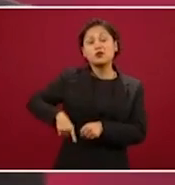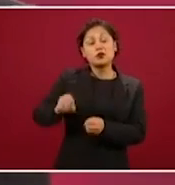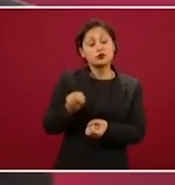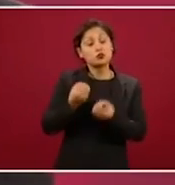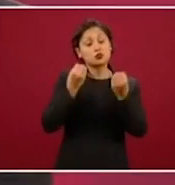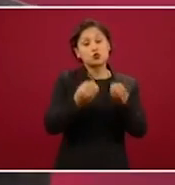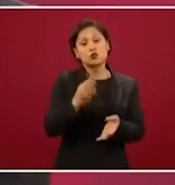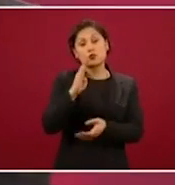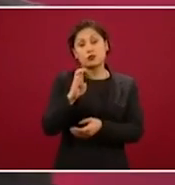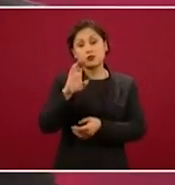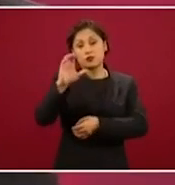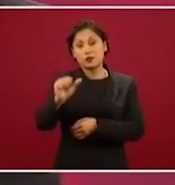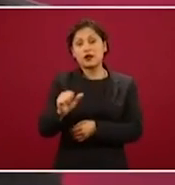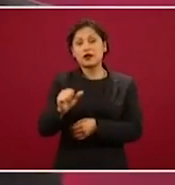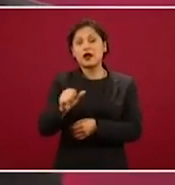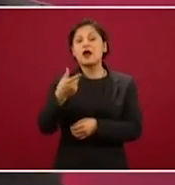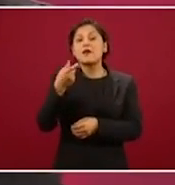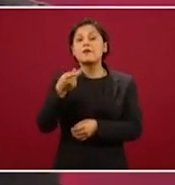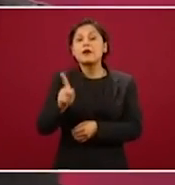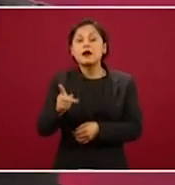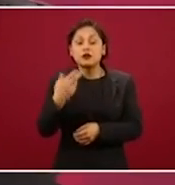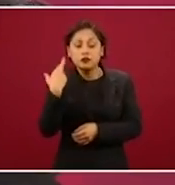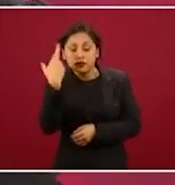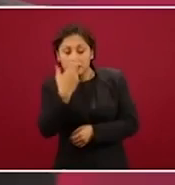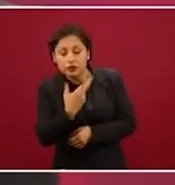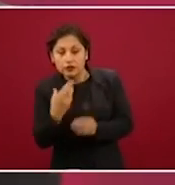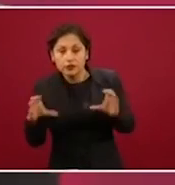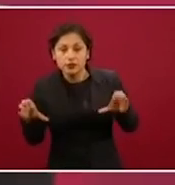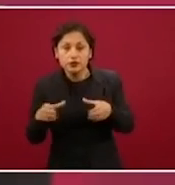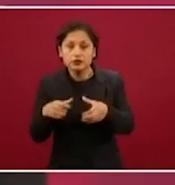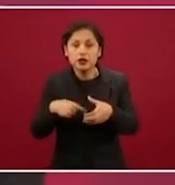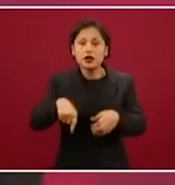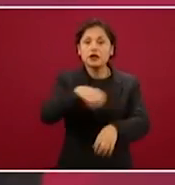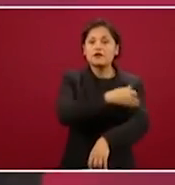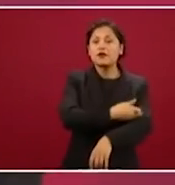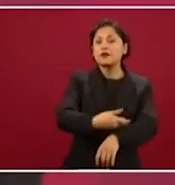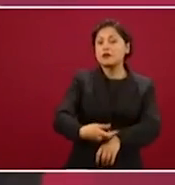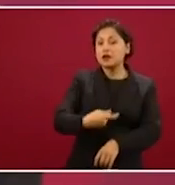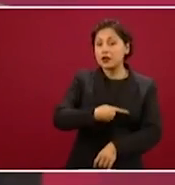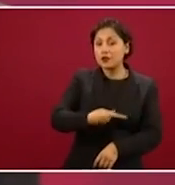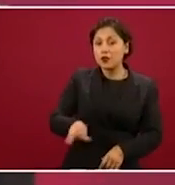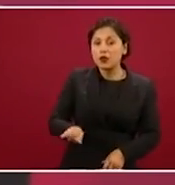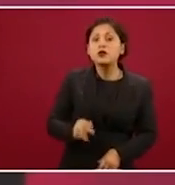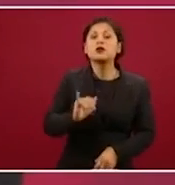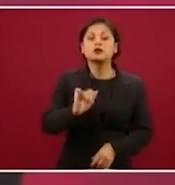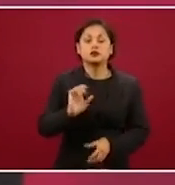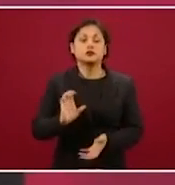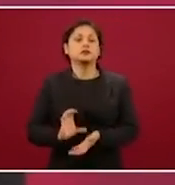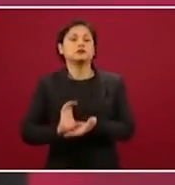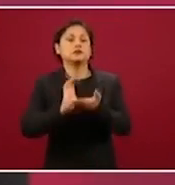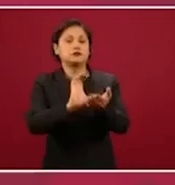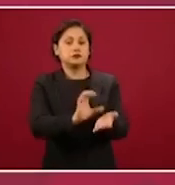integrante de una familia pobre, y desde luego el derecho a la salud. Entonces,